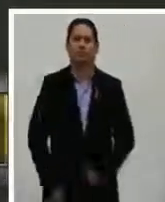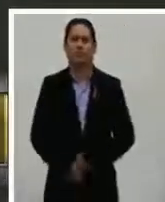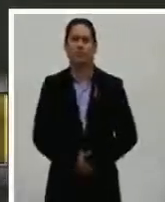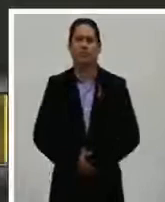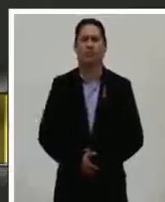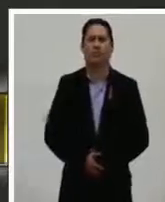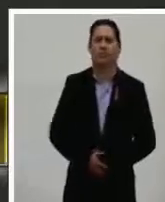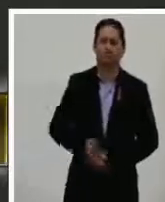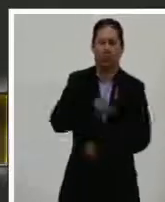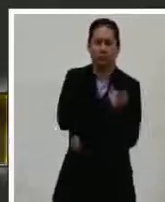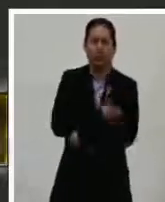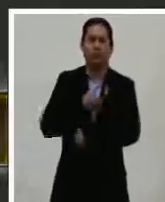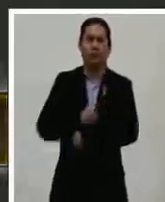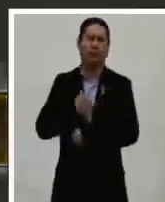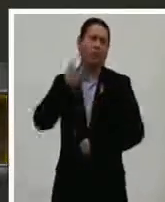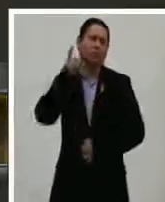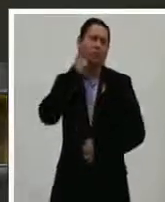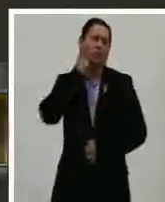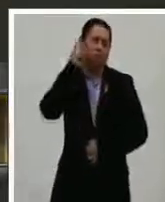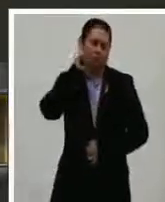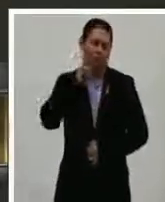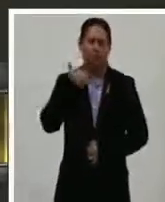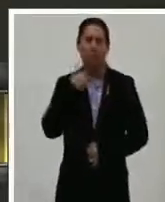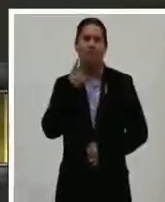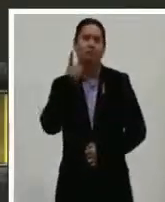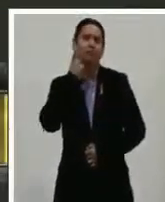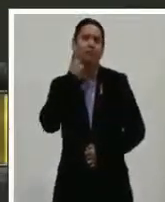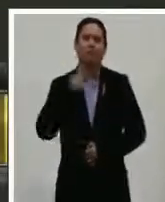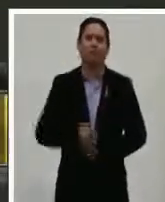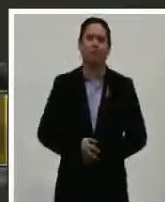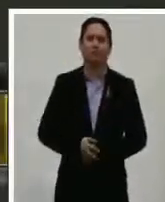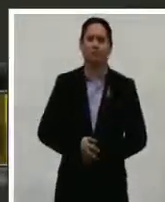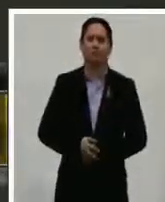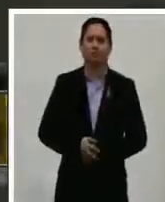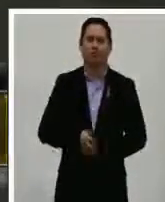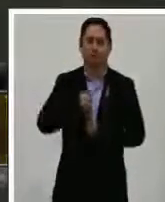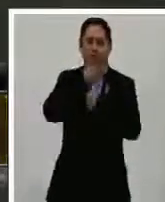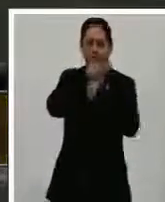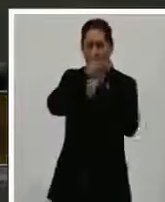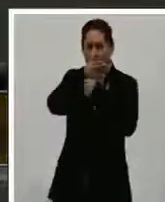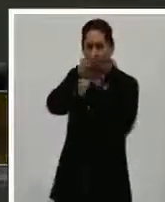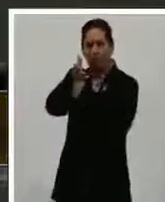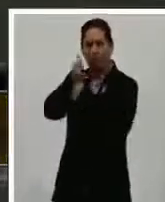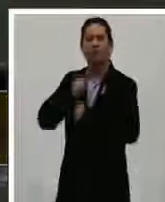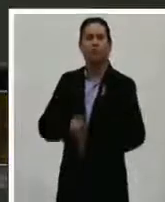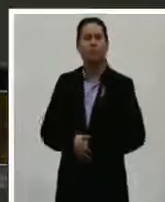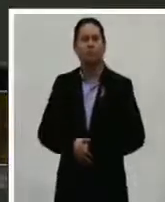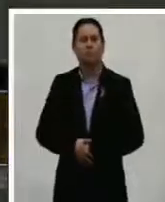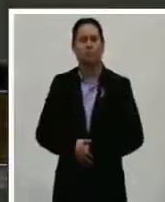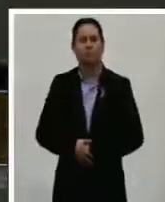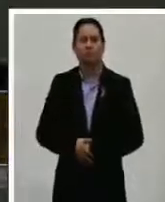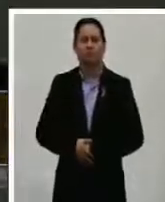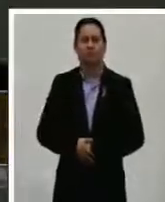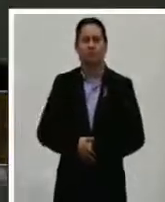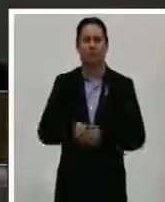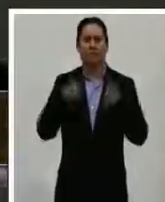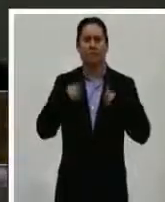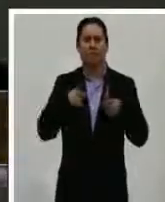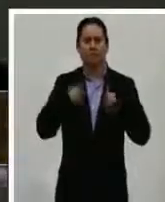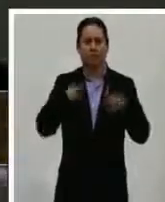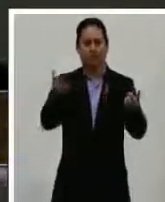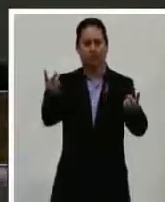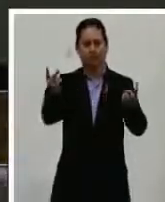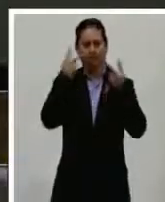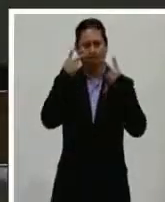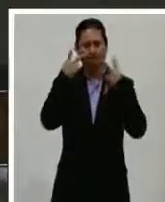compañeros y compañeras diputadas a los medios de comunicación al pueblo de chiapas ya